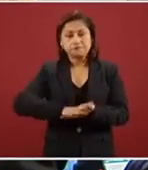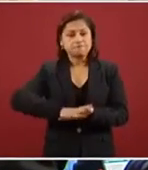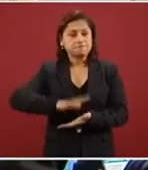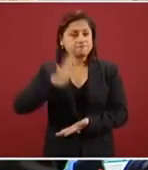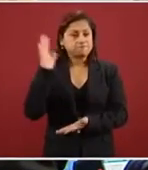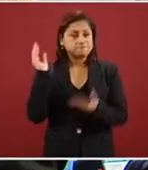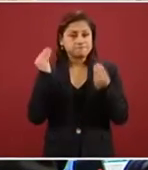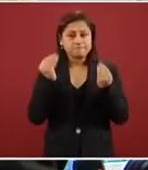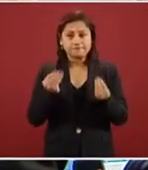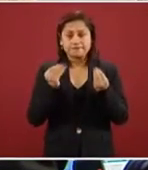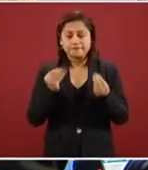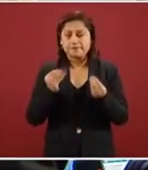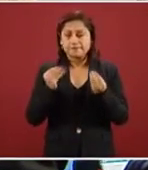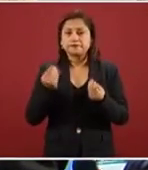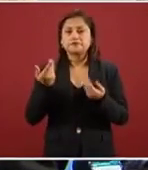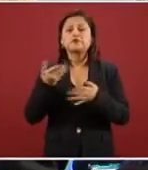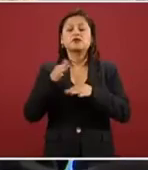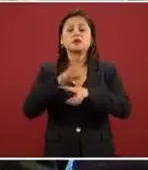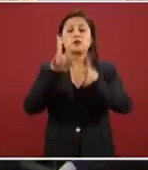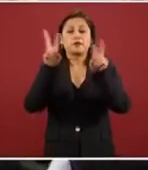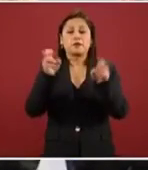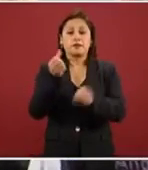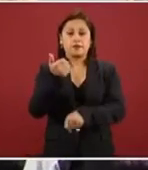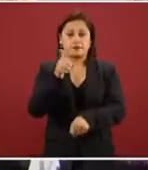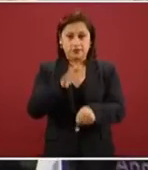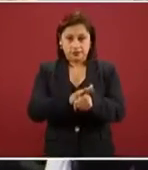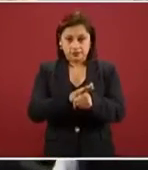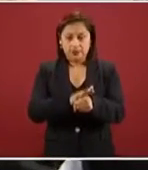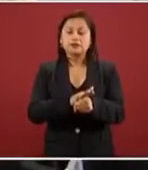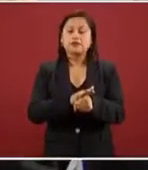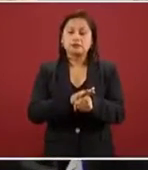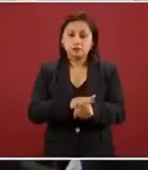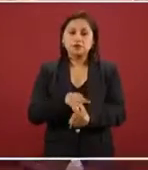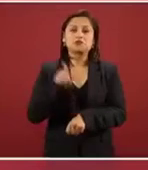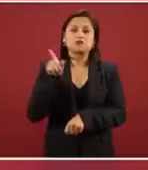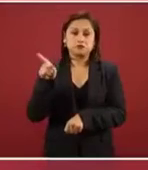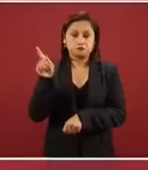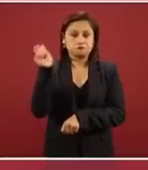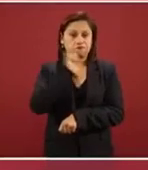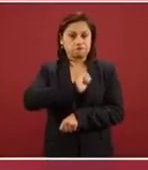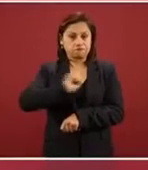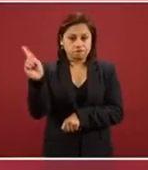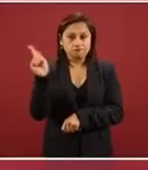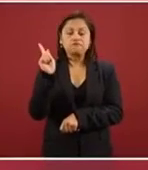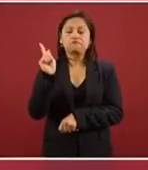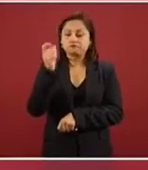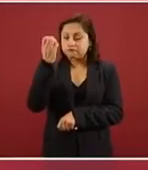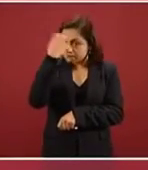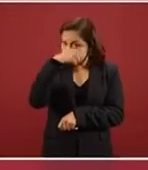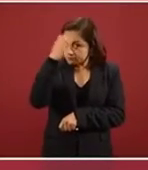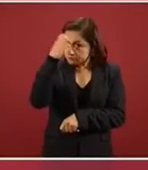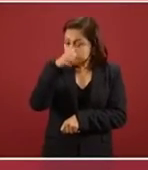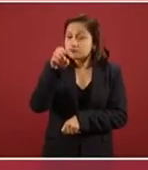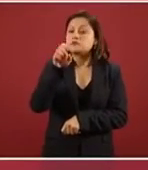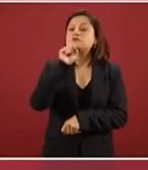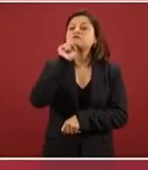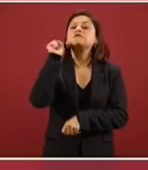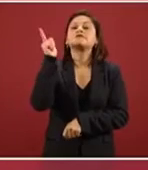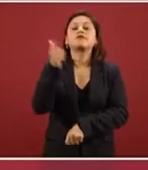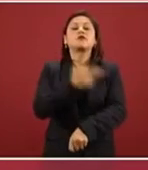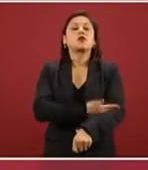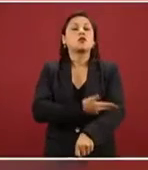en lo administrativo, también preparada, con experiencia y